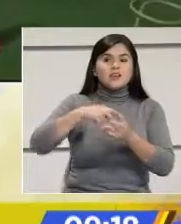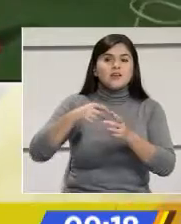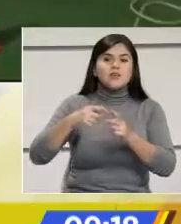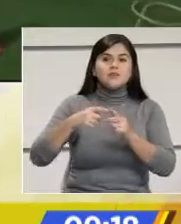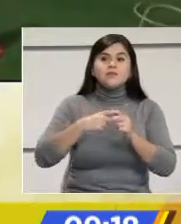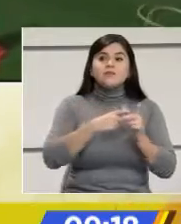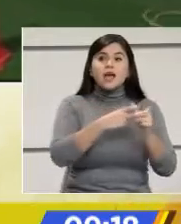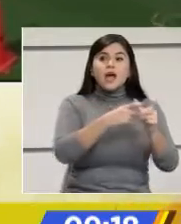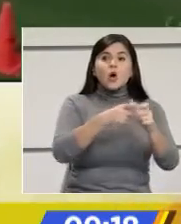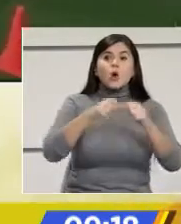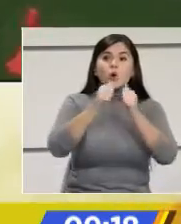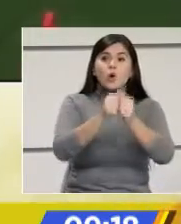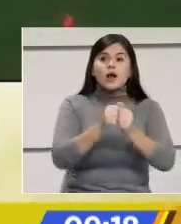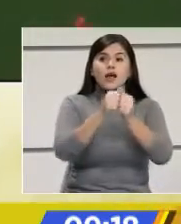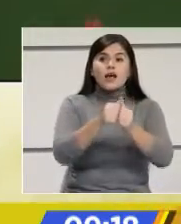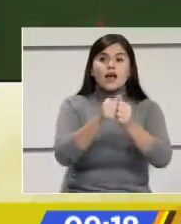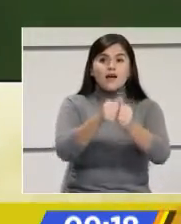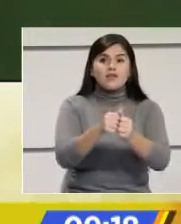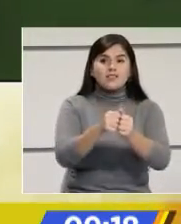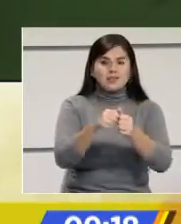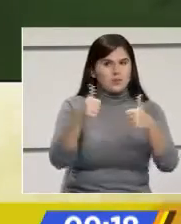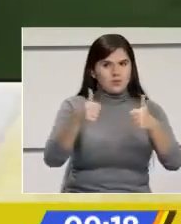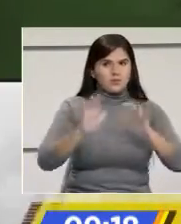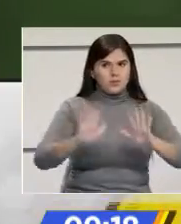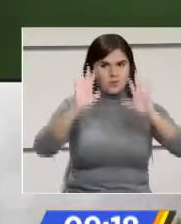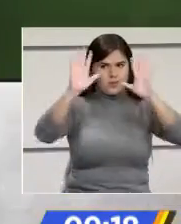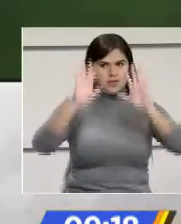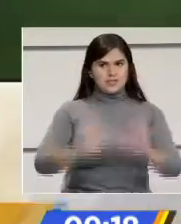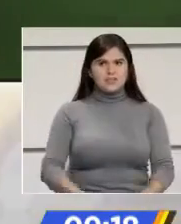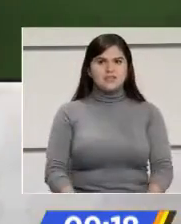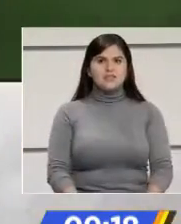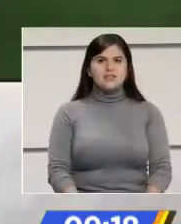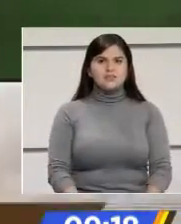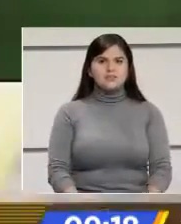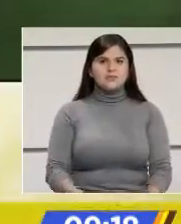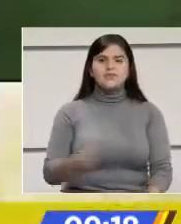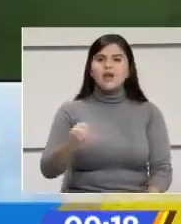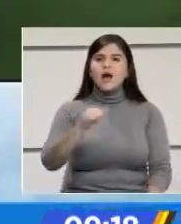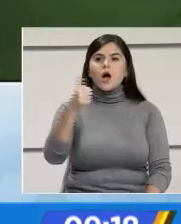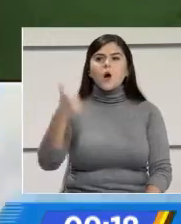del caballito. Excelente. Excelente.